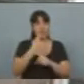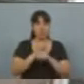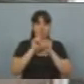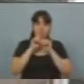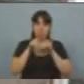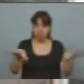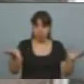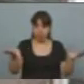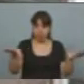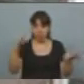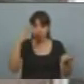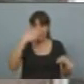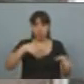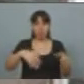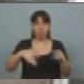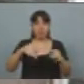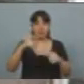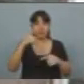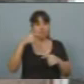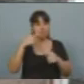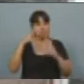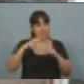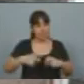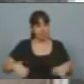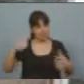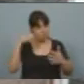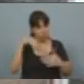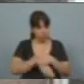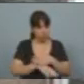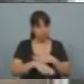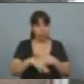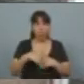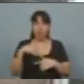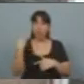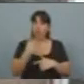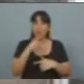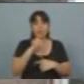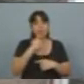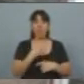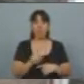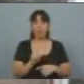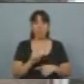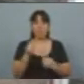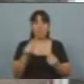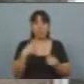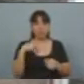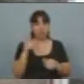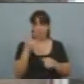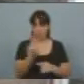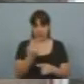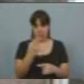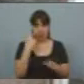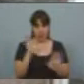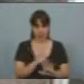al viento rebotó como un boomerang al verificarse con los propios involucrados que la escalofriante noticia no era más que puro humo. Che, para